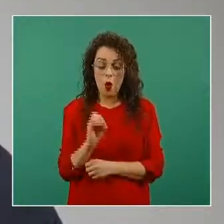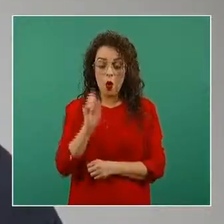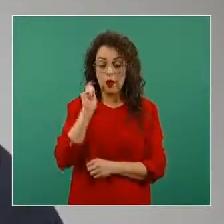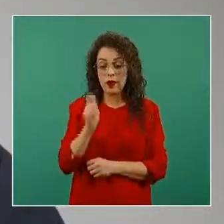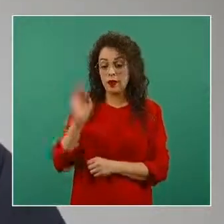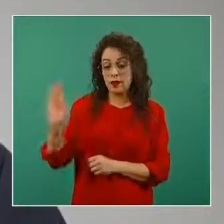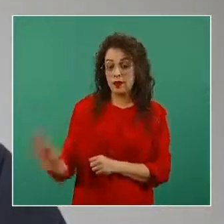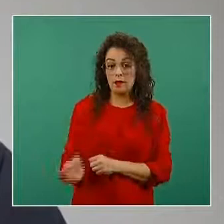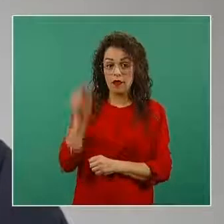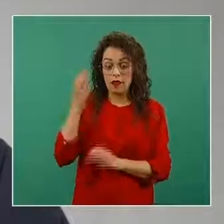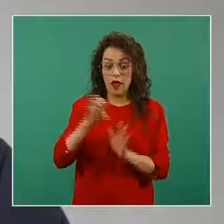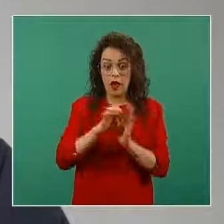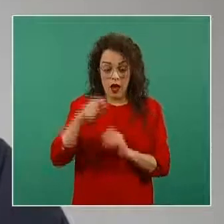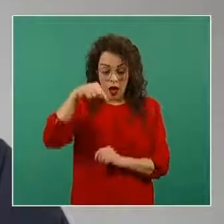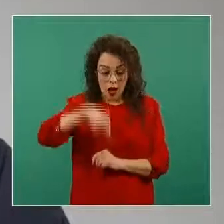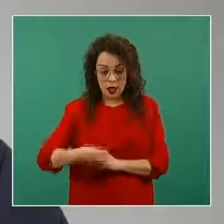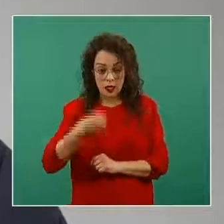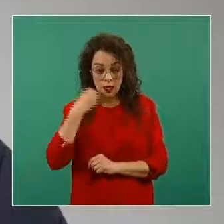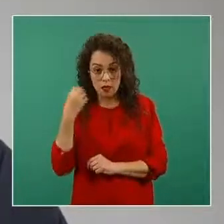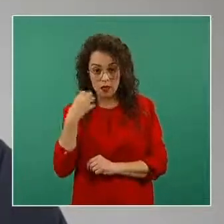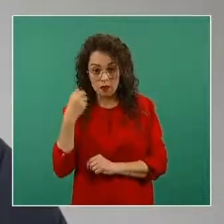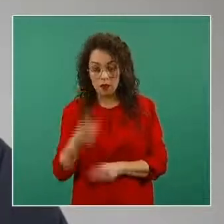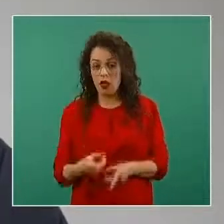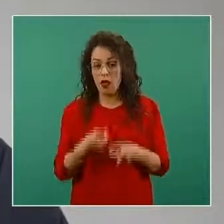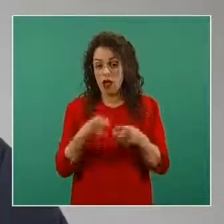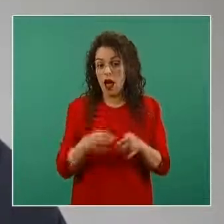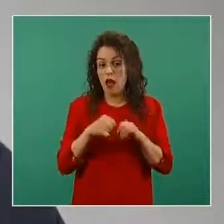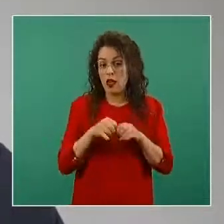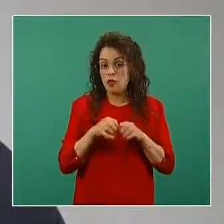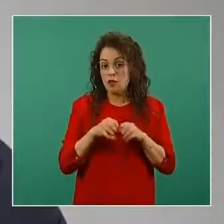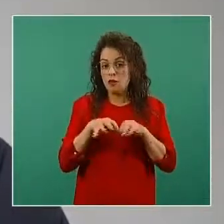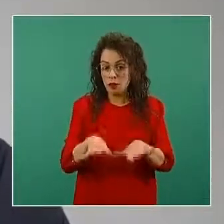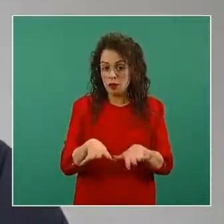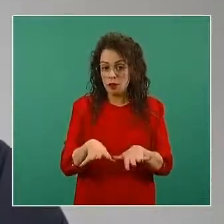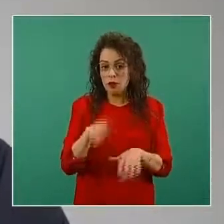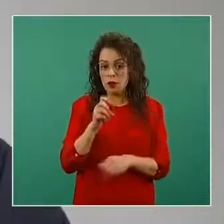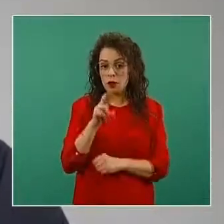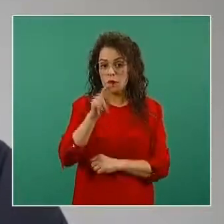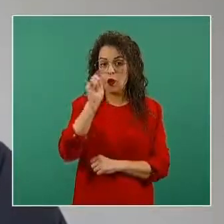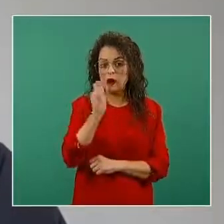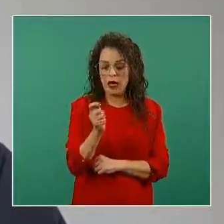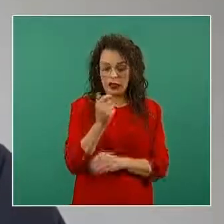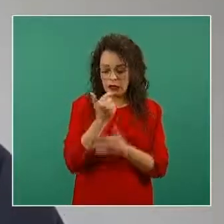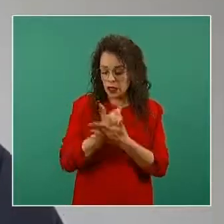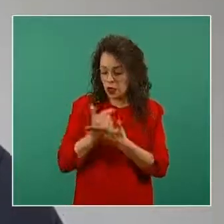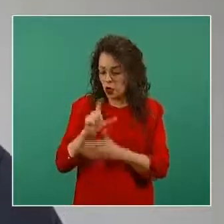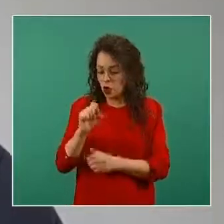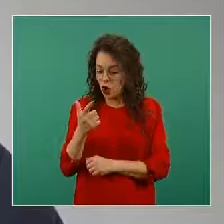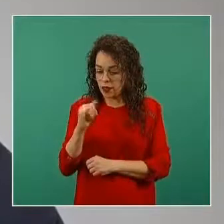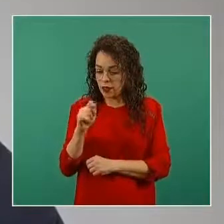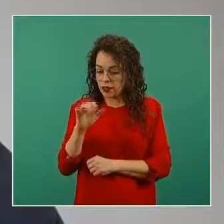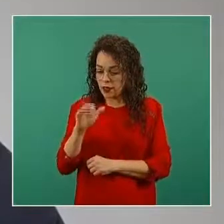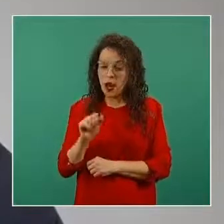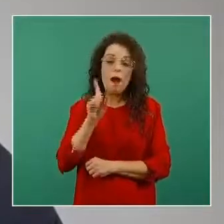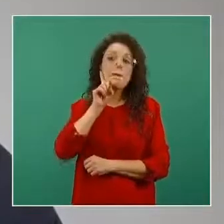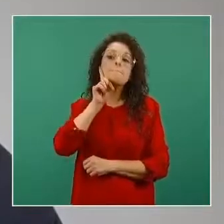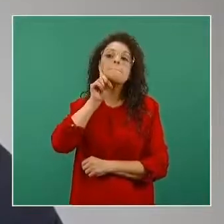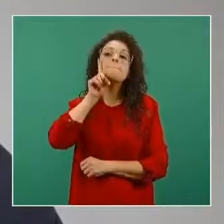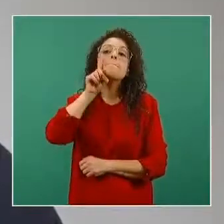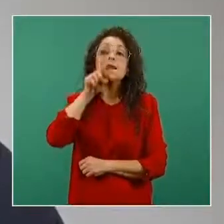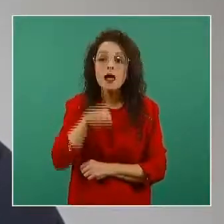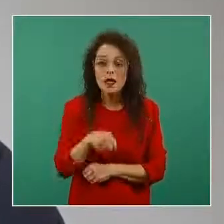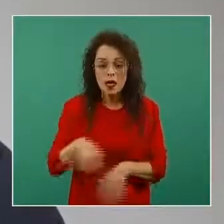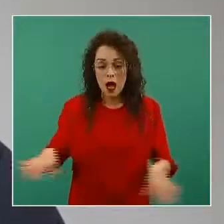estas conferencias, diera una información que por efectos de logística al día siguiente en la mañana cambió,